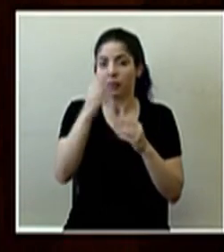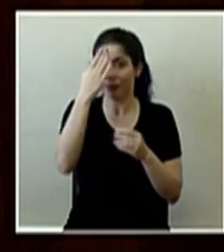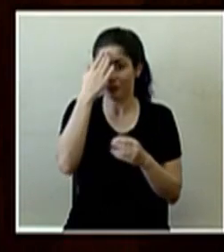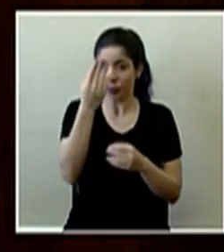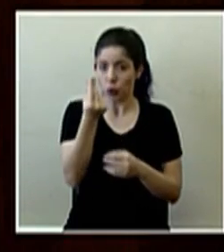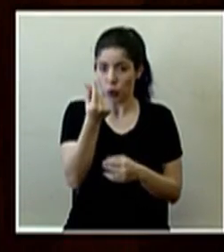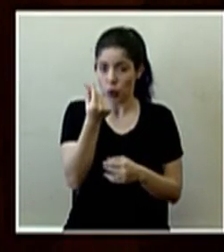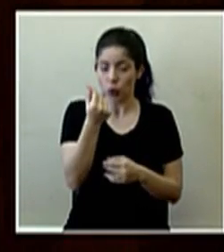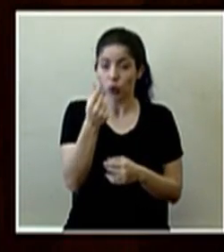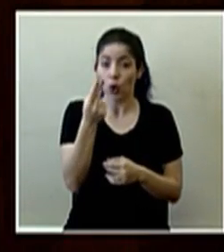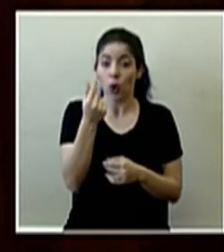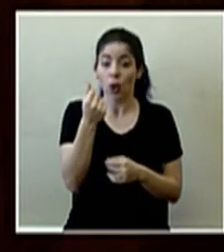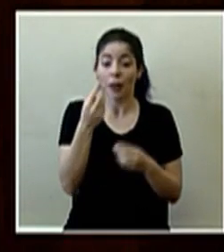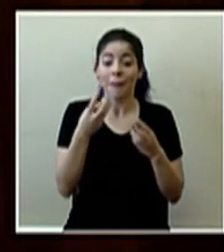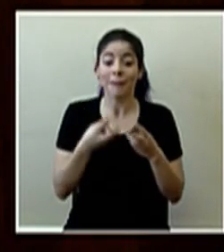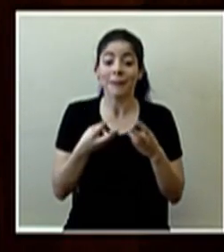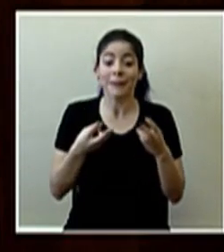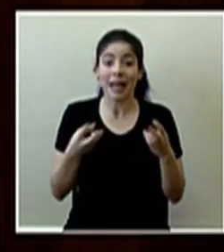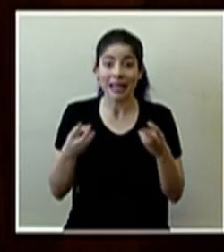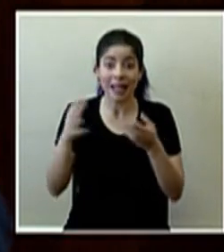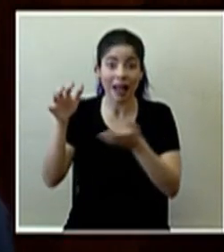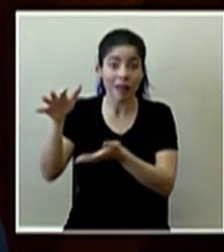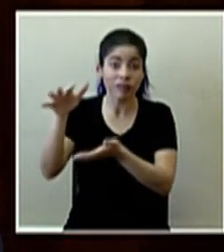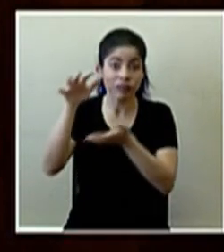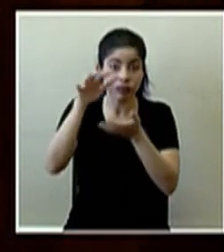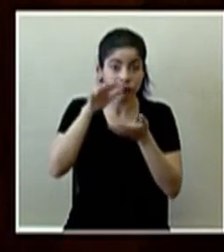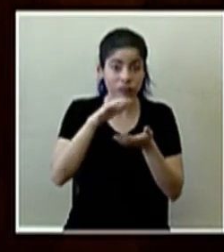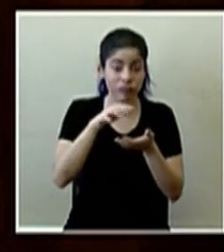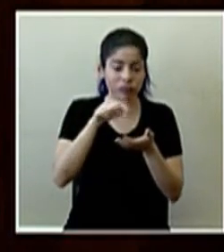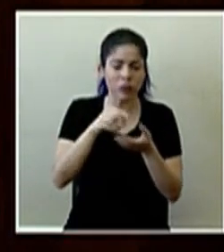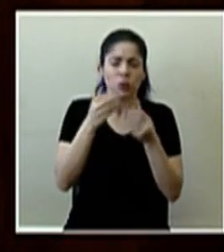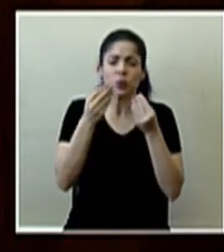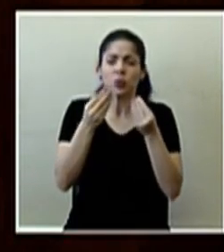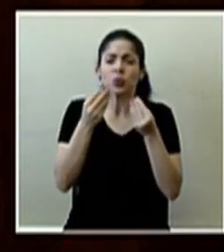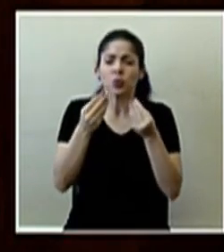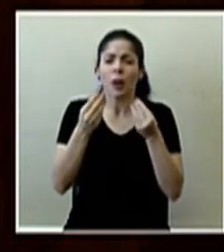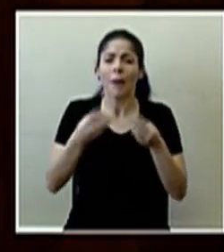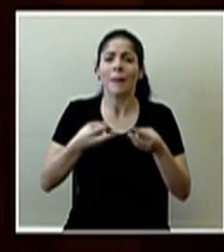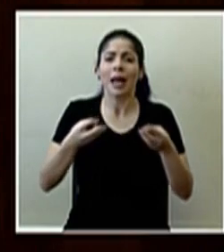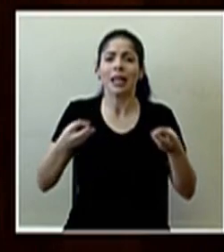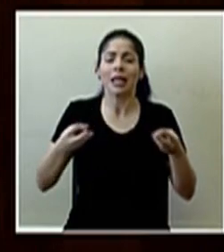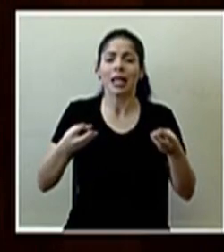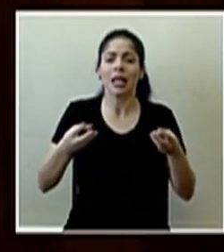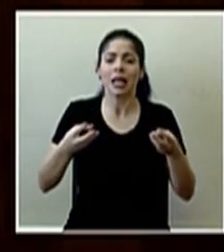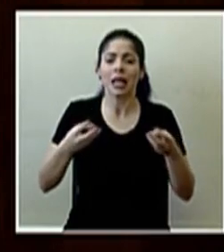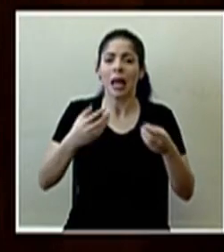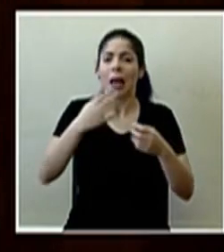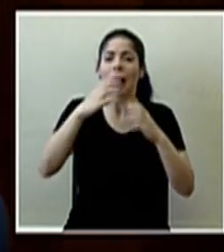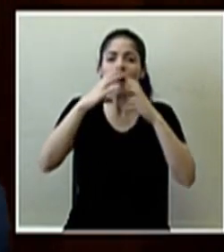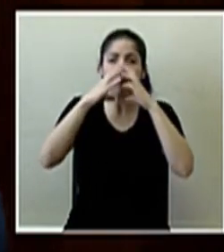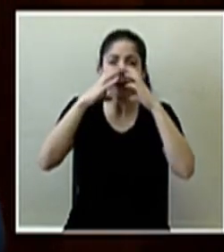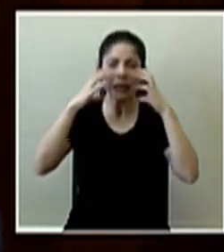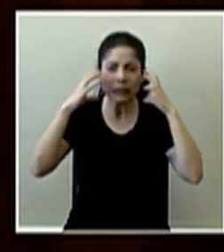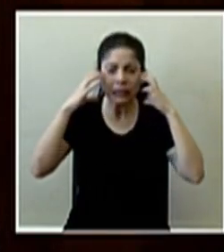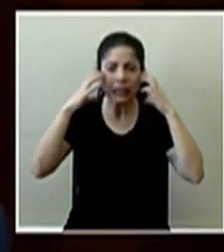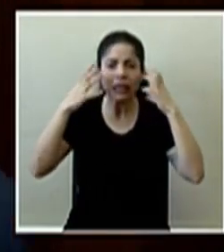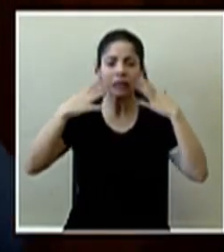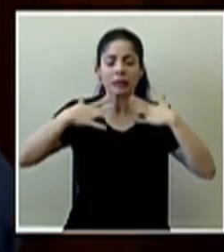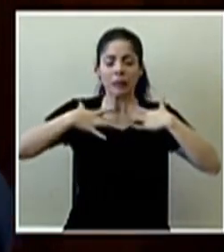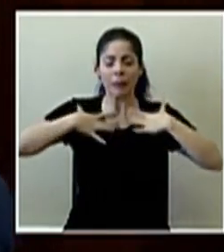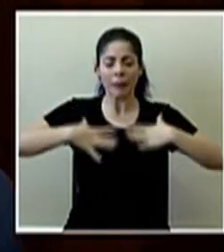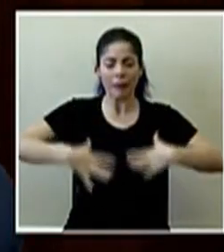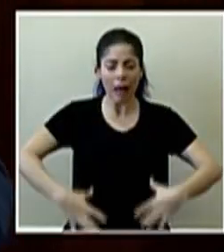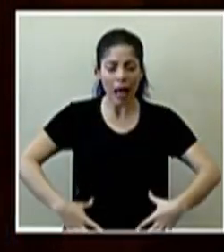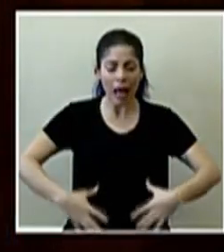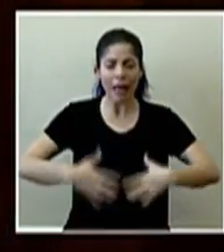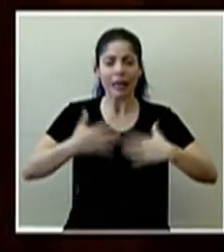costo, el costo del material que trae es mucho material en bulto, ¿verdad? Las mascarillas, las batas,